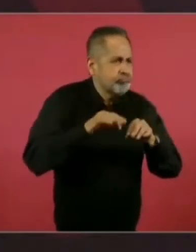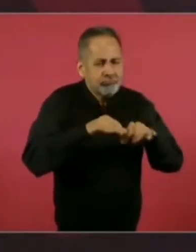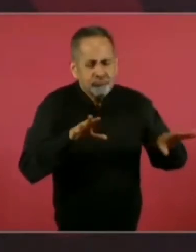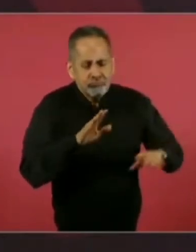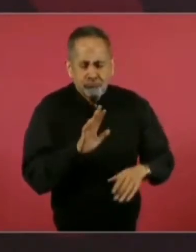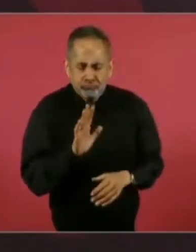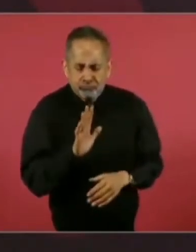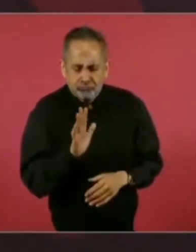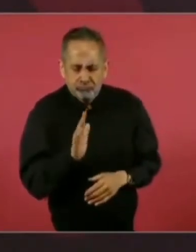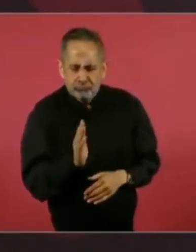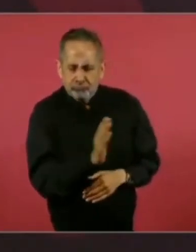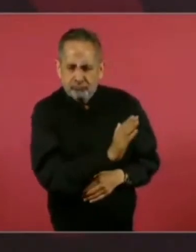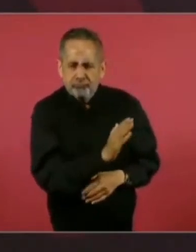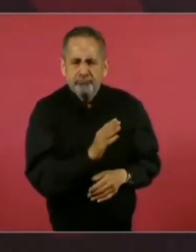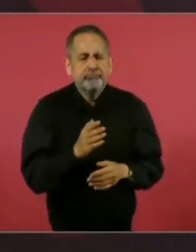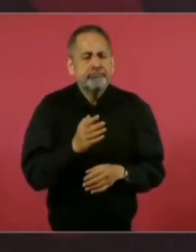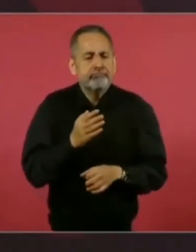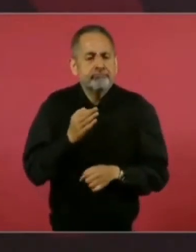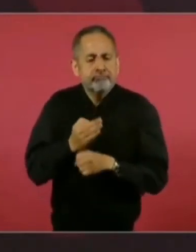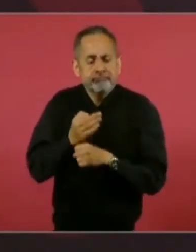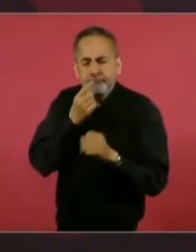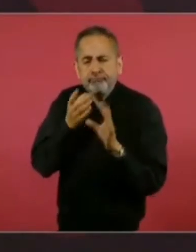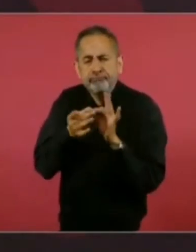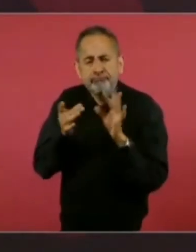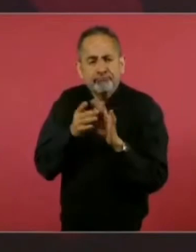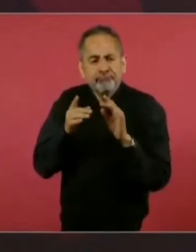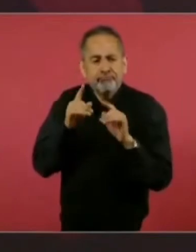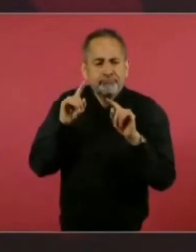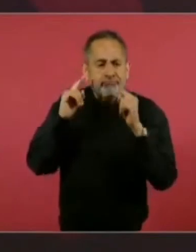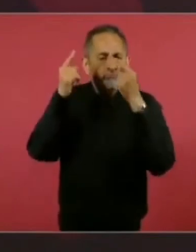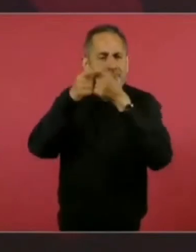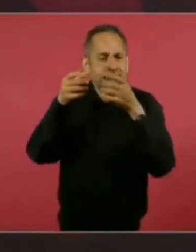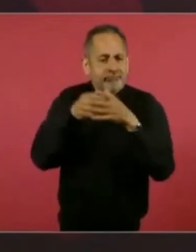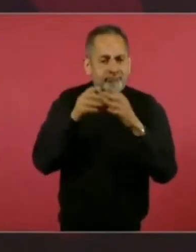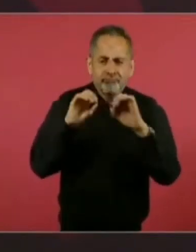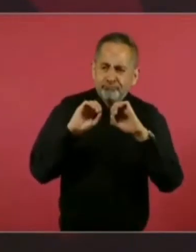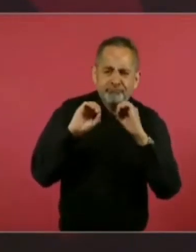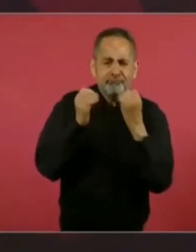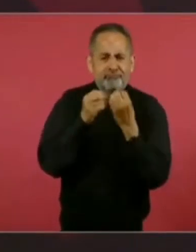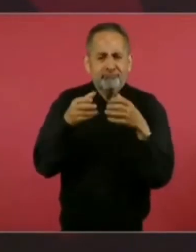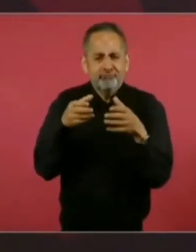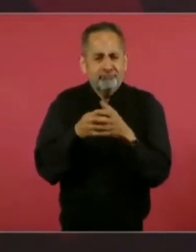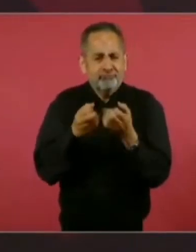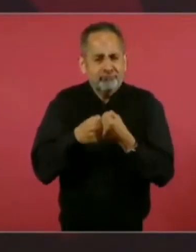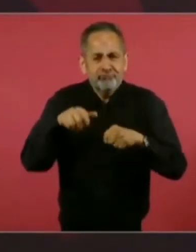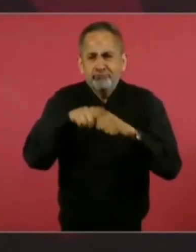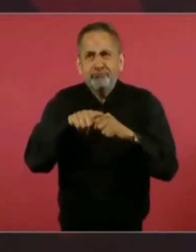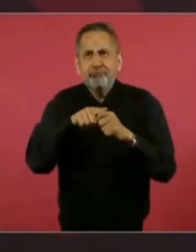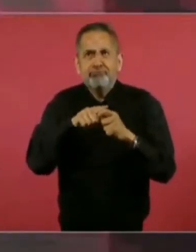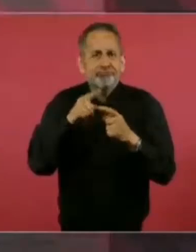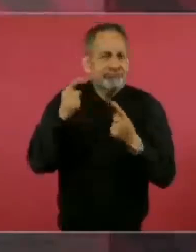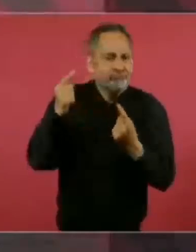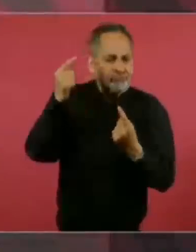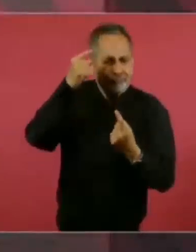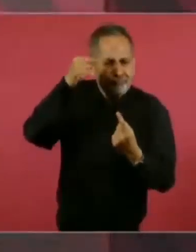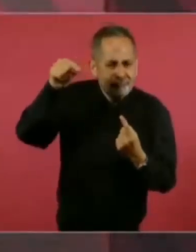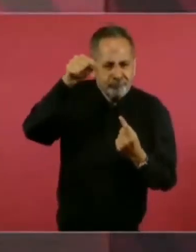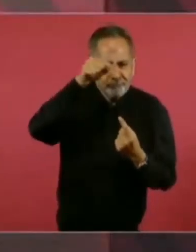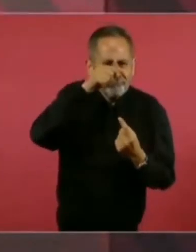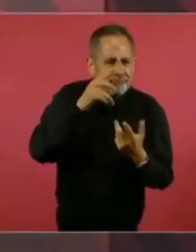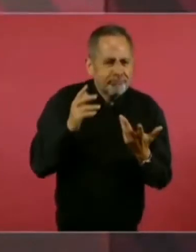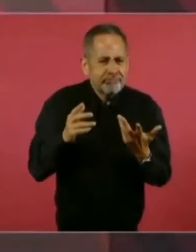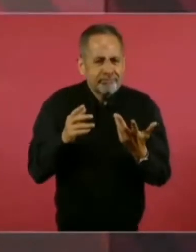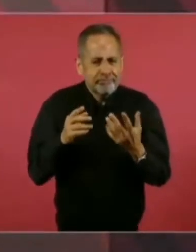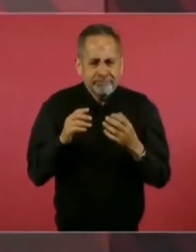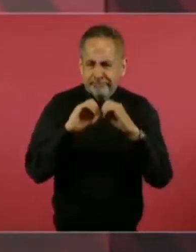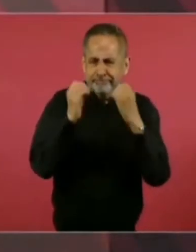información, sino también de las organizaciones sociales,